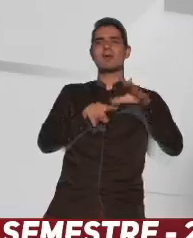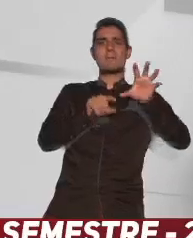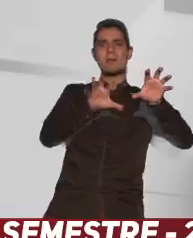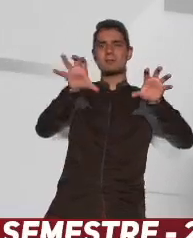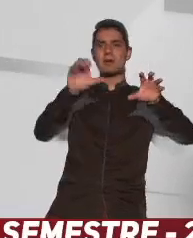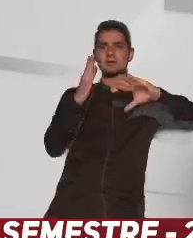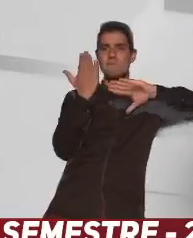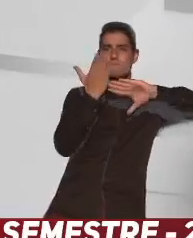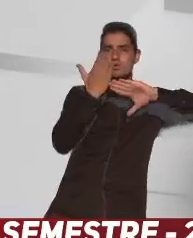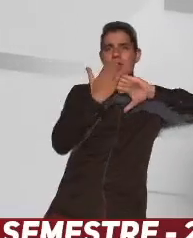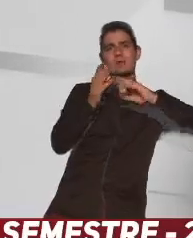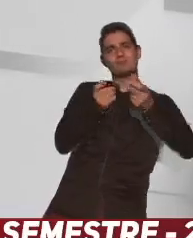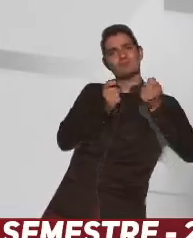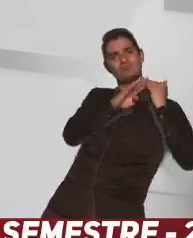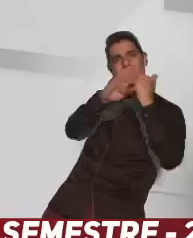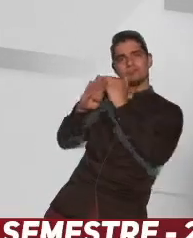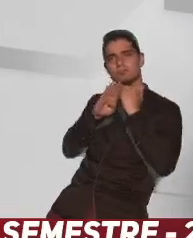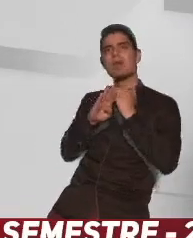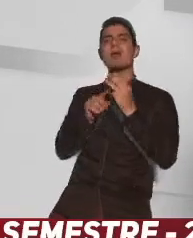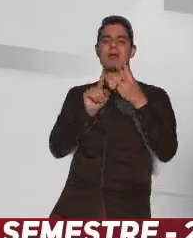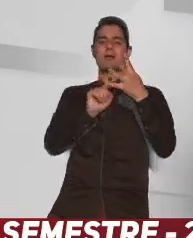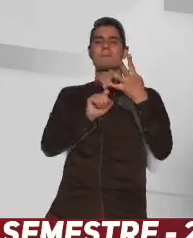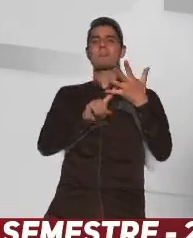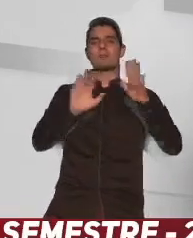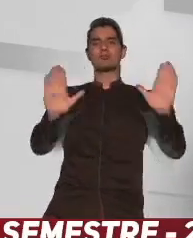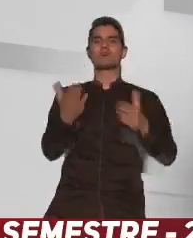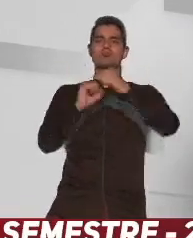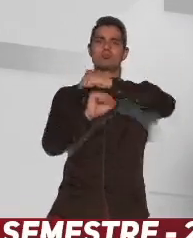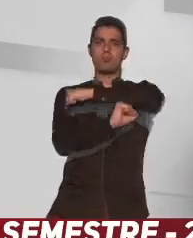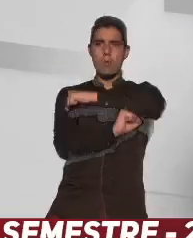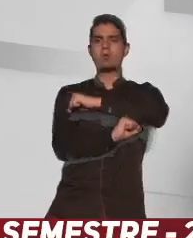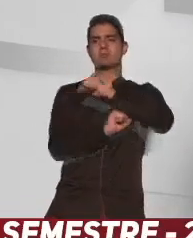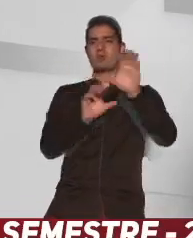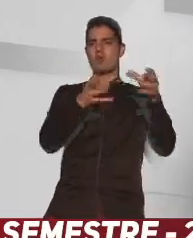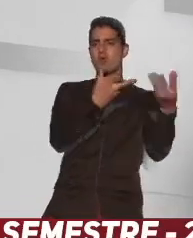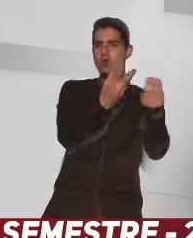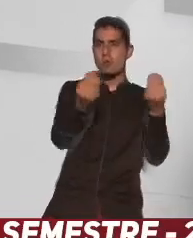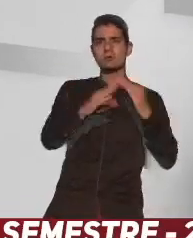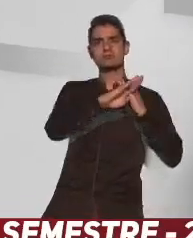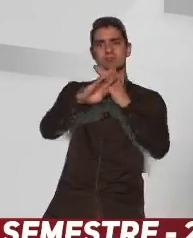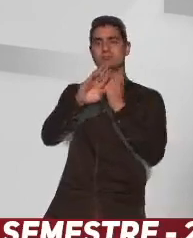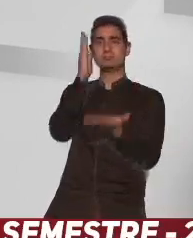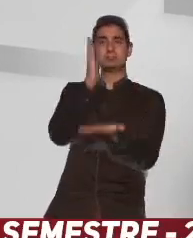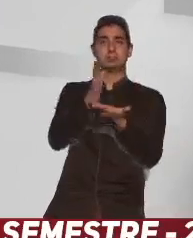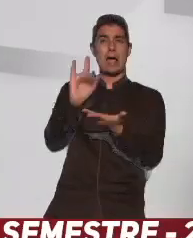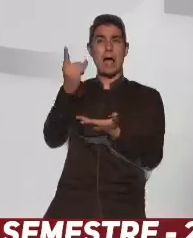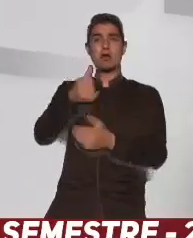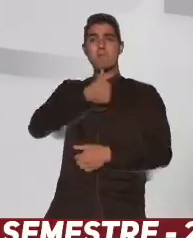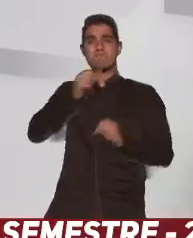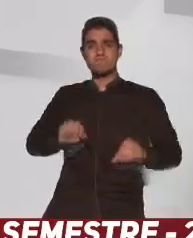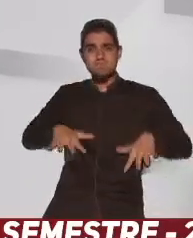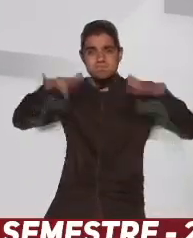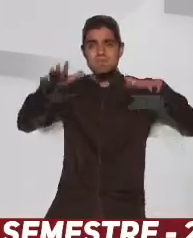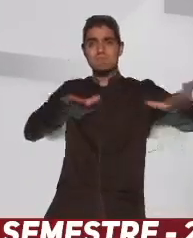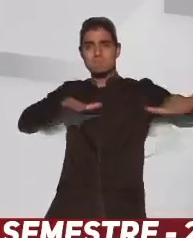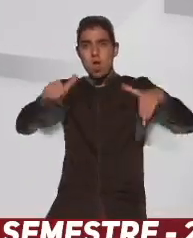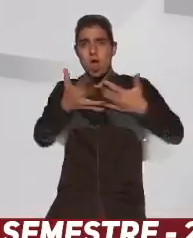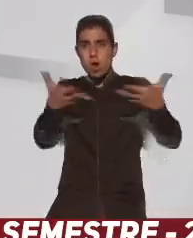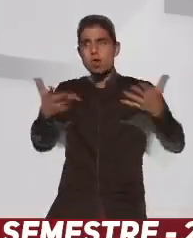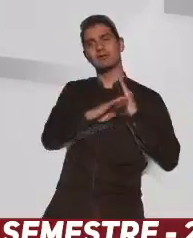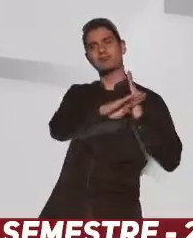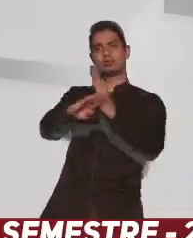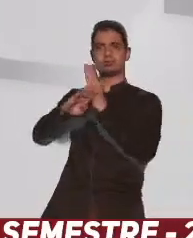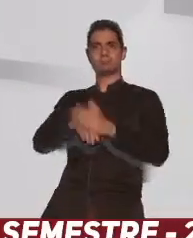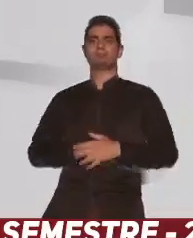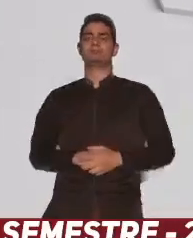de soporte, fortalecimiento de las unidades de prevención y atención de desastres. Ejecución presupuesto